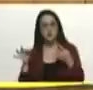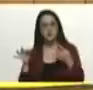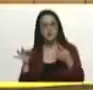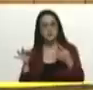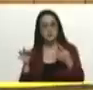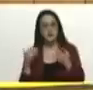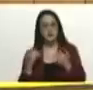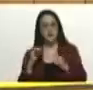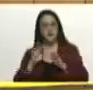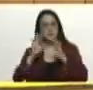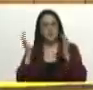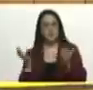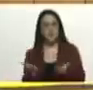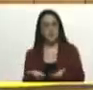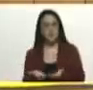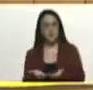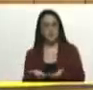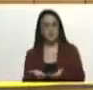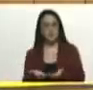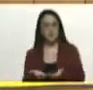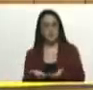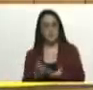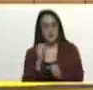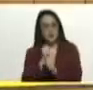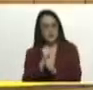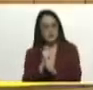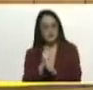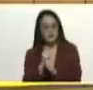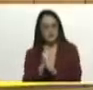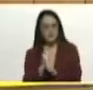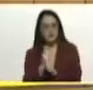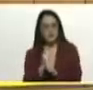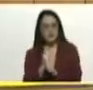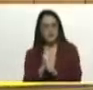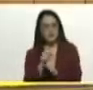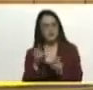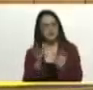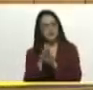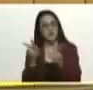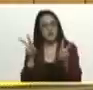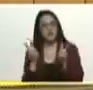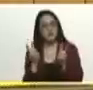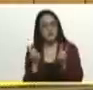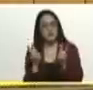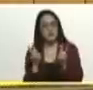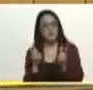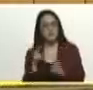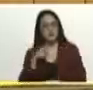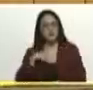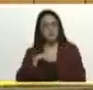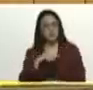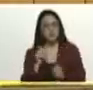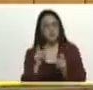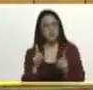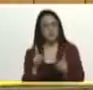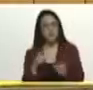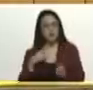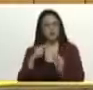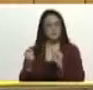tenemos en el mundo para trabajar ese tema. Pero de verdad en esta oportunidad no lo